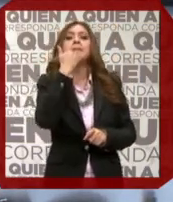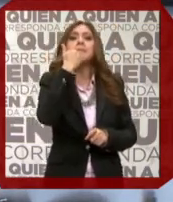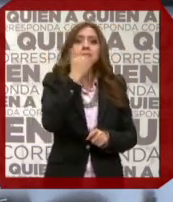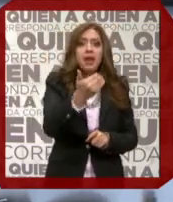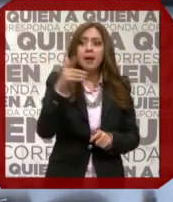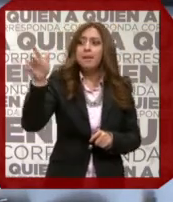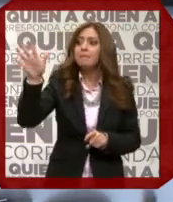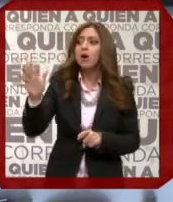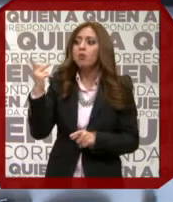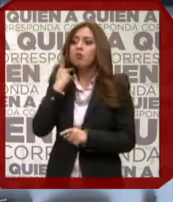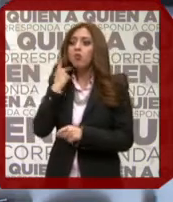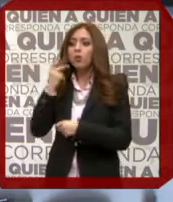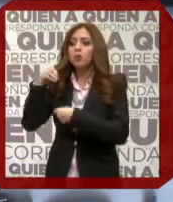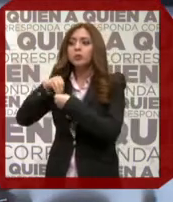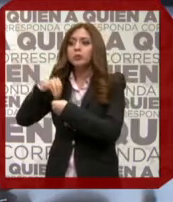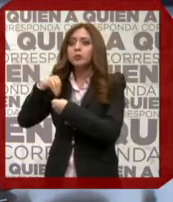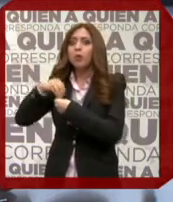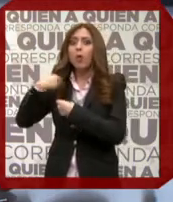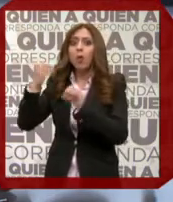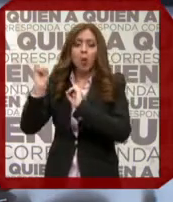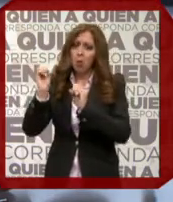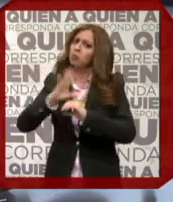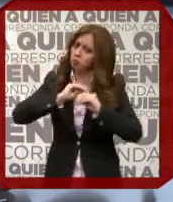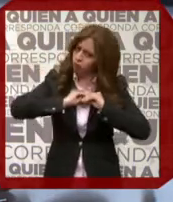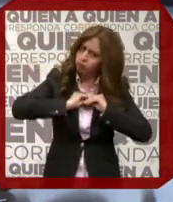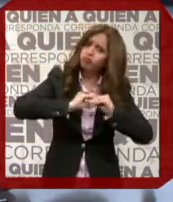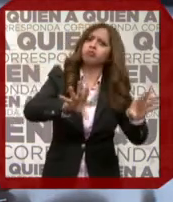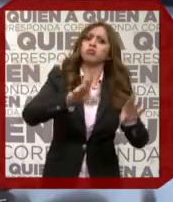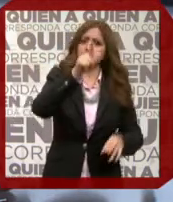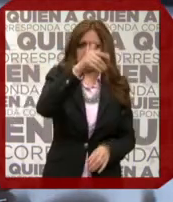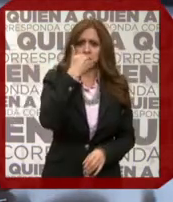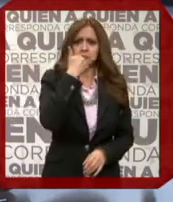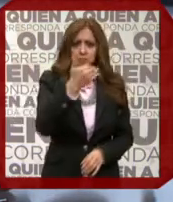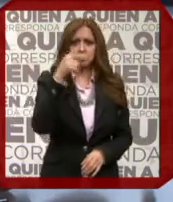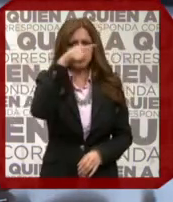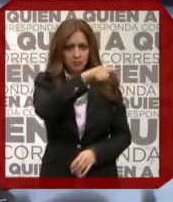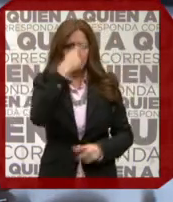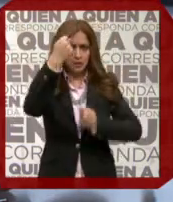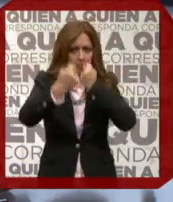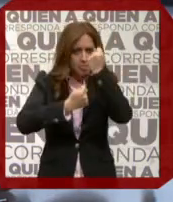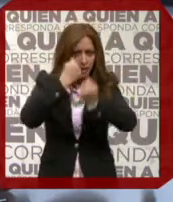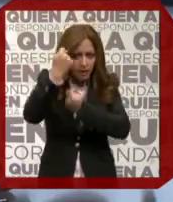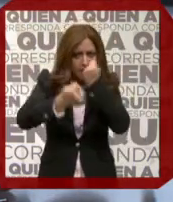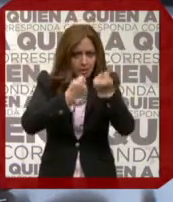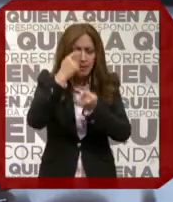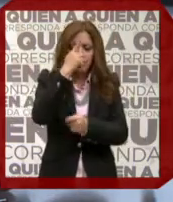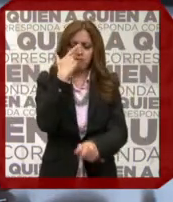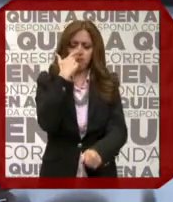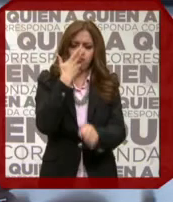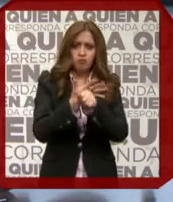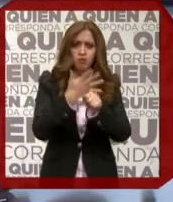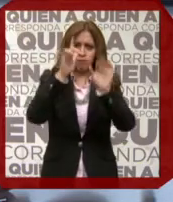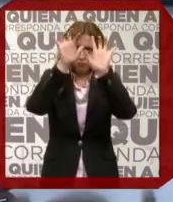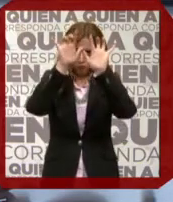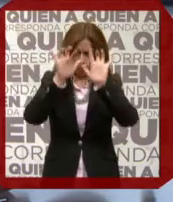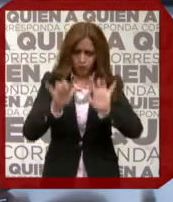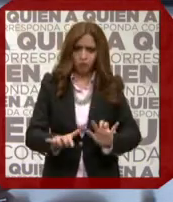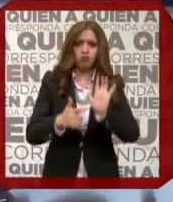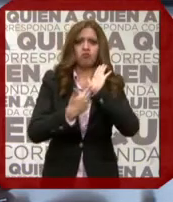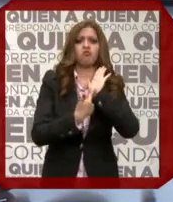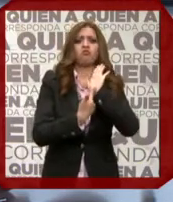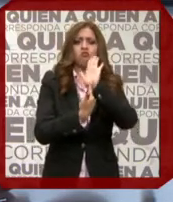no como políticos que tapan todo yo no hice nada bueno pues festejo mucho que mascota con responsabilidad está mandando un escrito